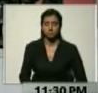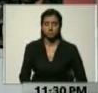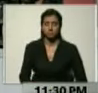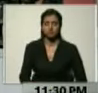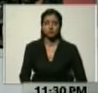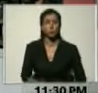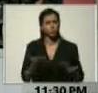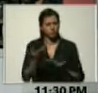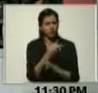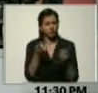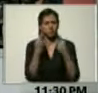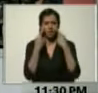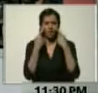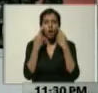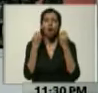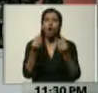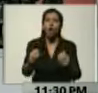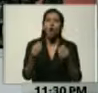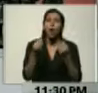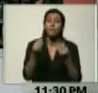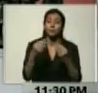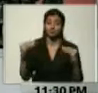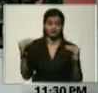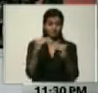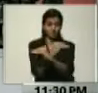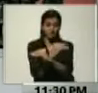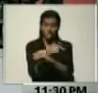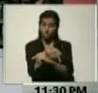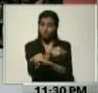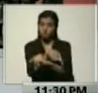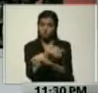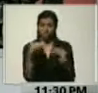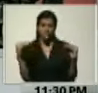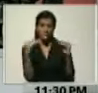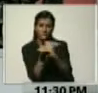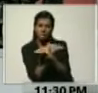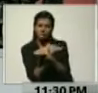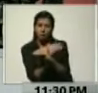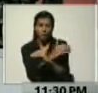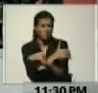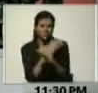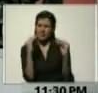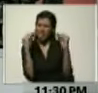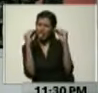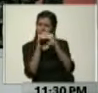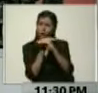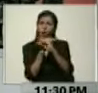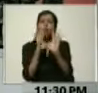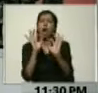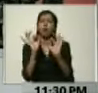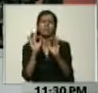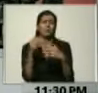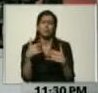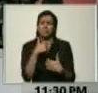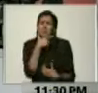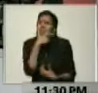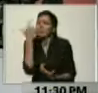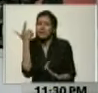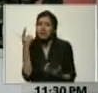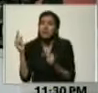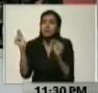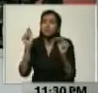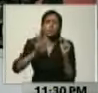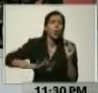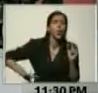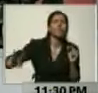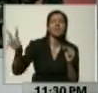Para que ustedes vean cómo ellos se contradicen, caen en el ridículo inclusive, dicen que discutieron por toda